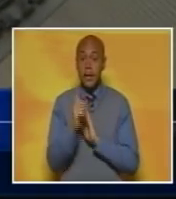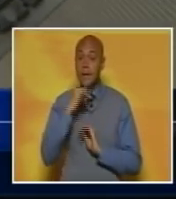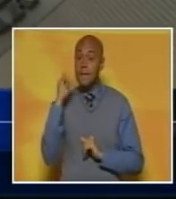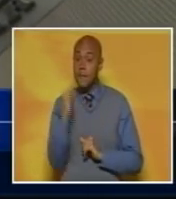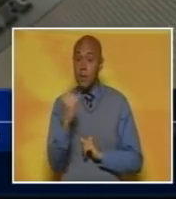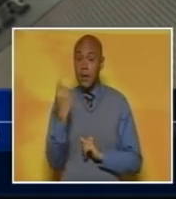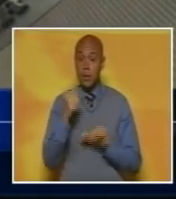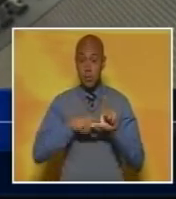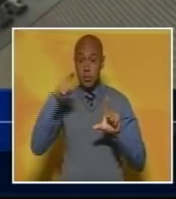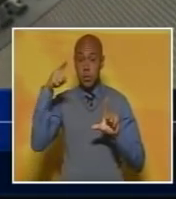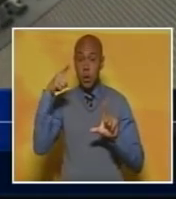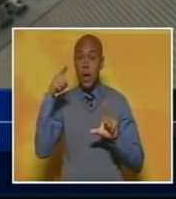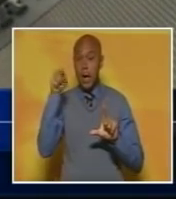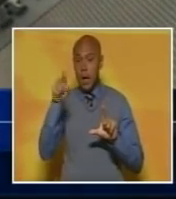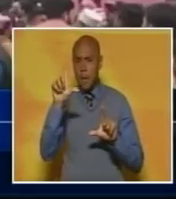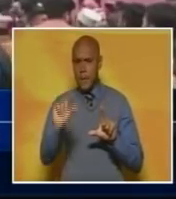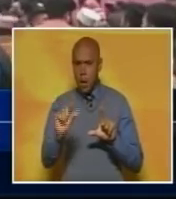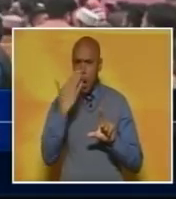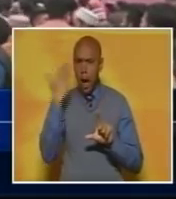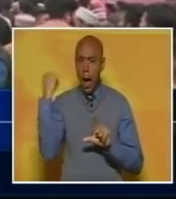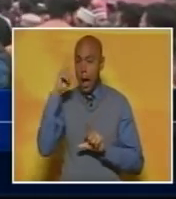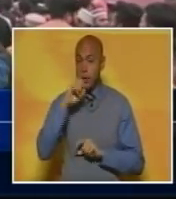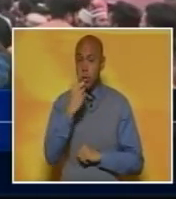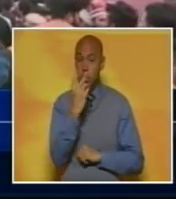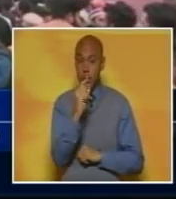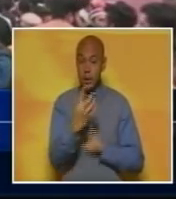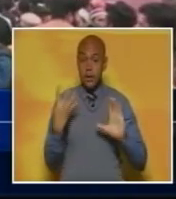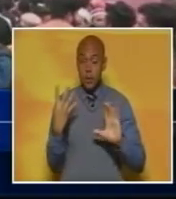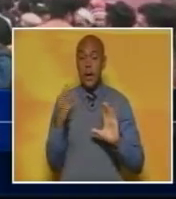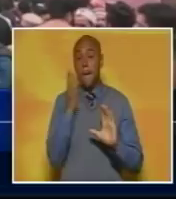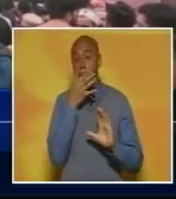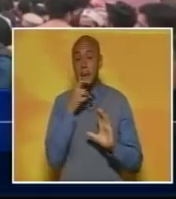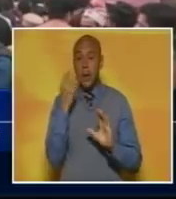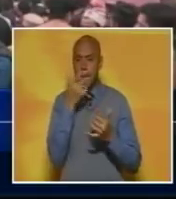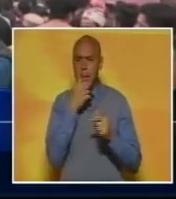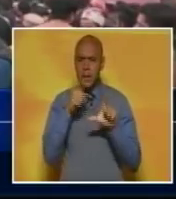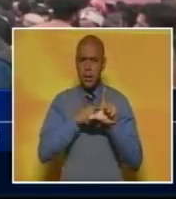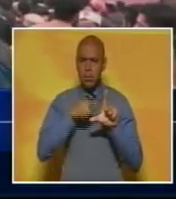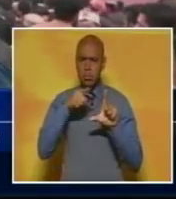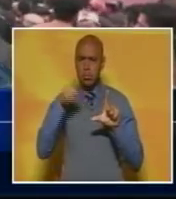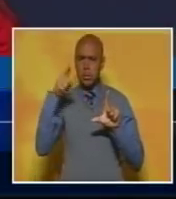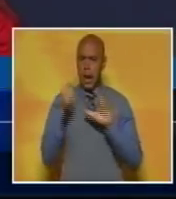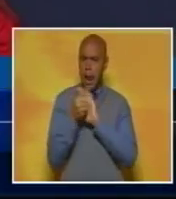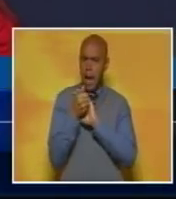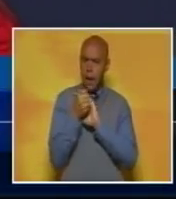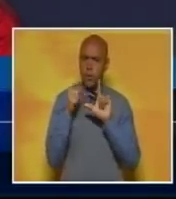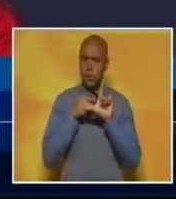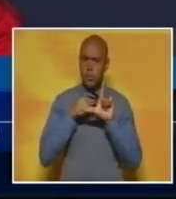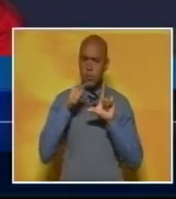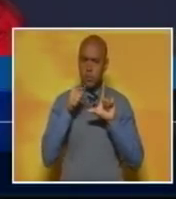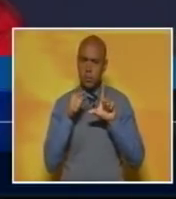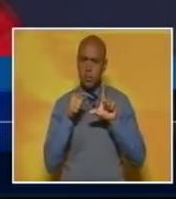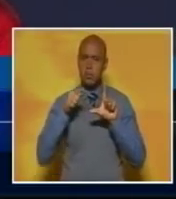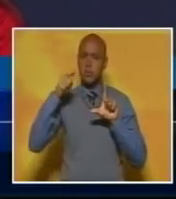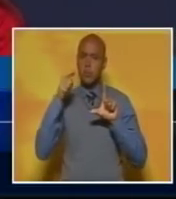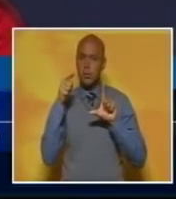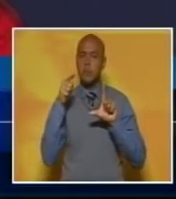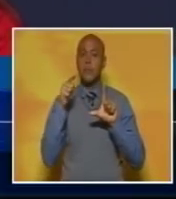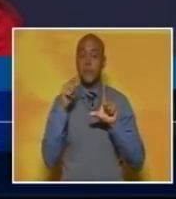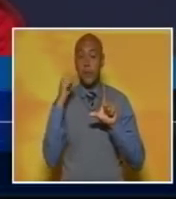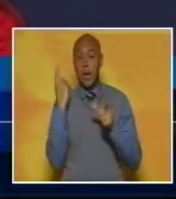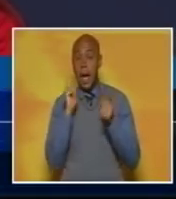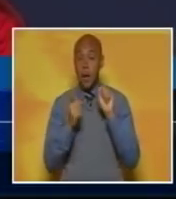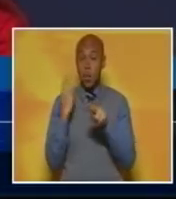los previstos en octubre de 2019, pues India registró una desaceleración más alta que la prevista. Algunos riesgos